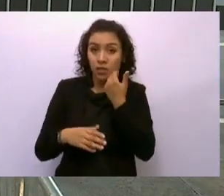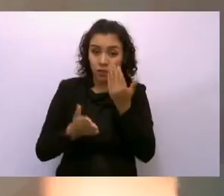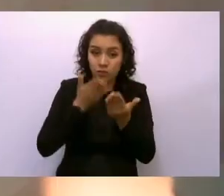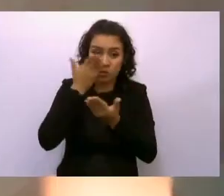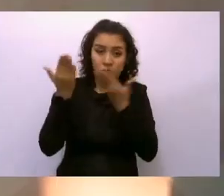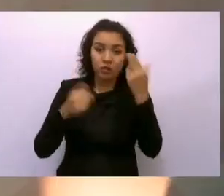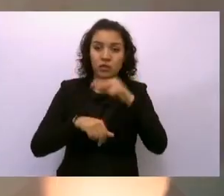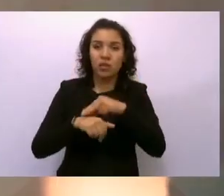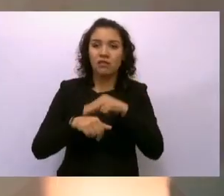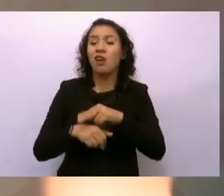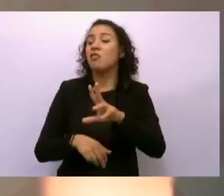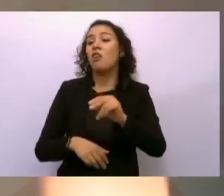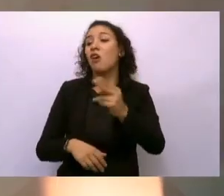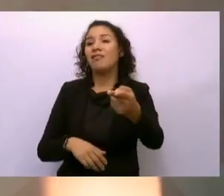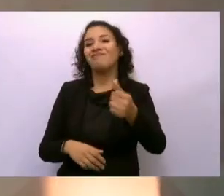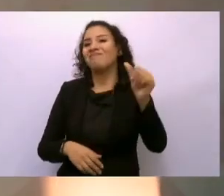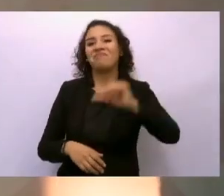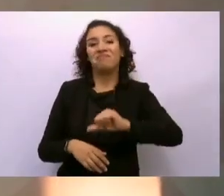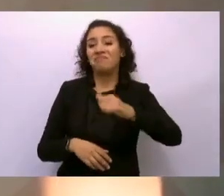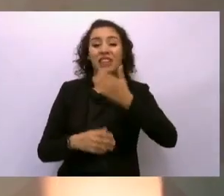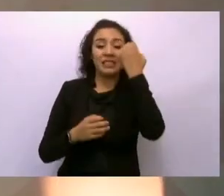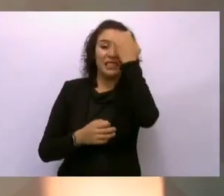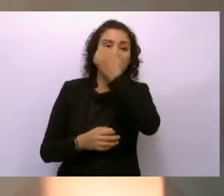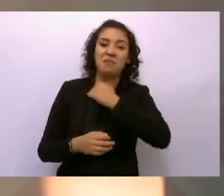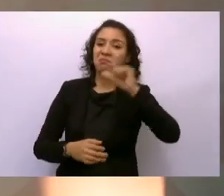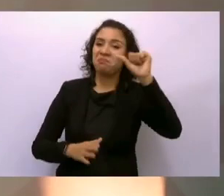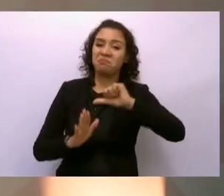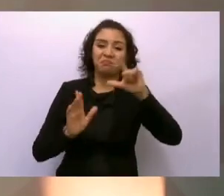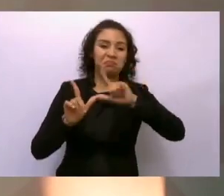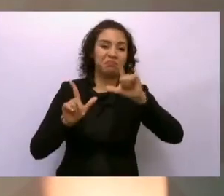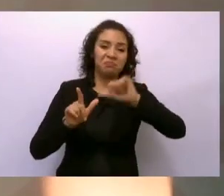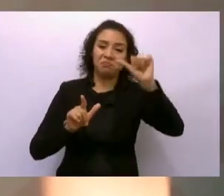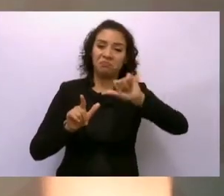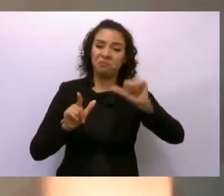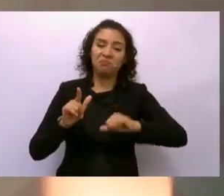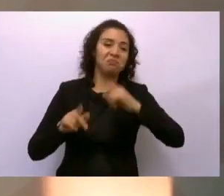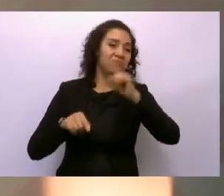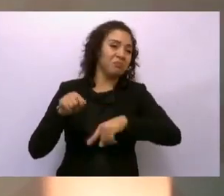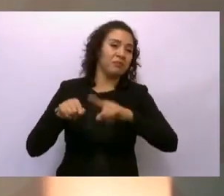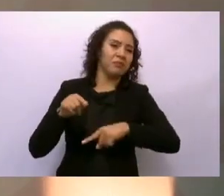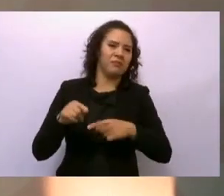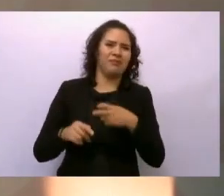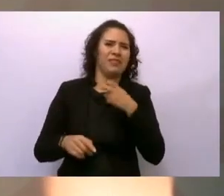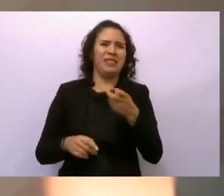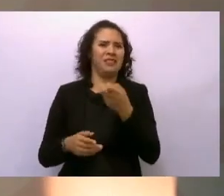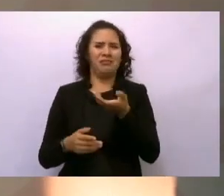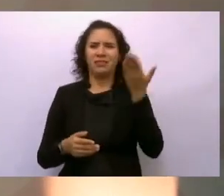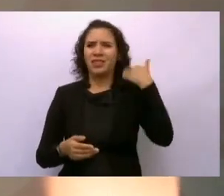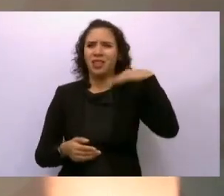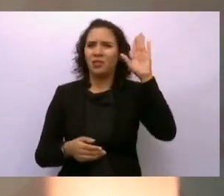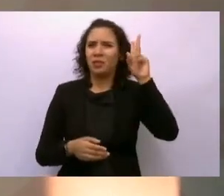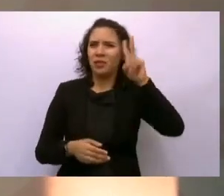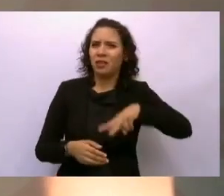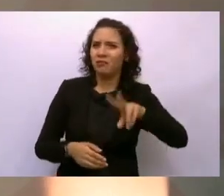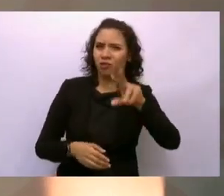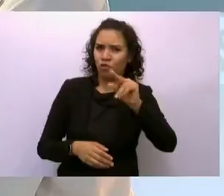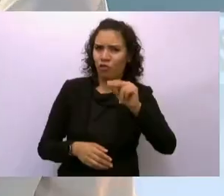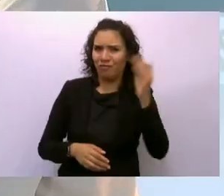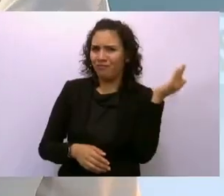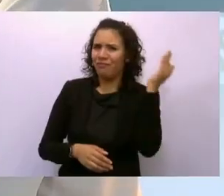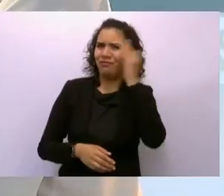no pasaban del examen de admisión. Y eso no es